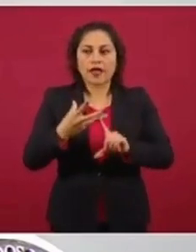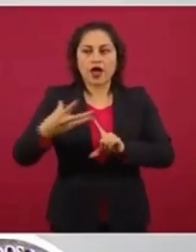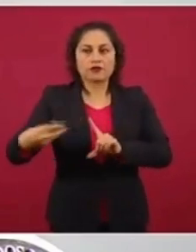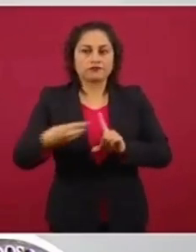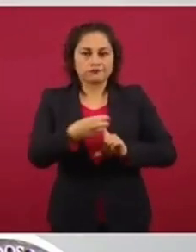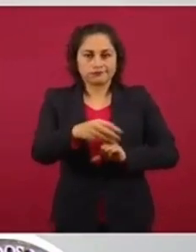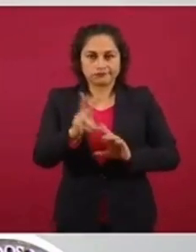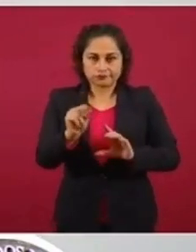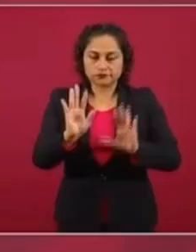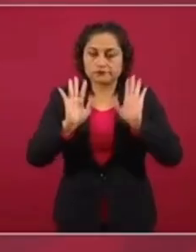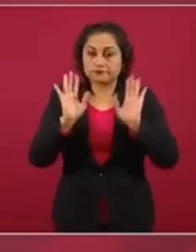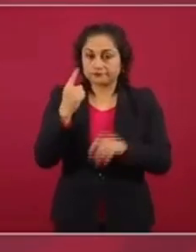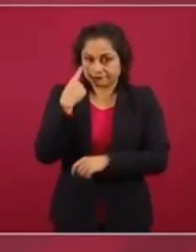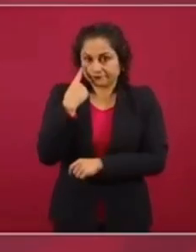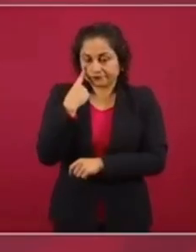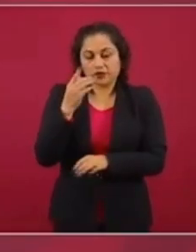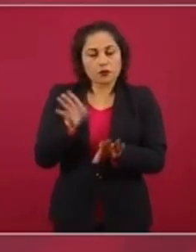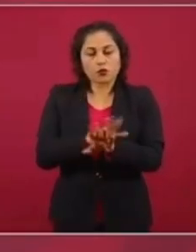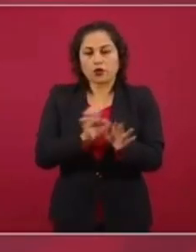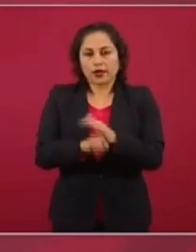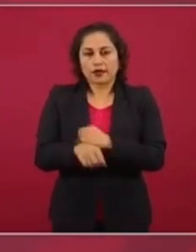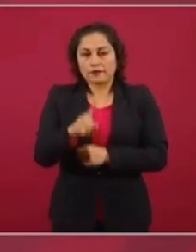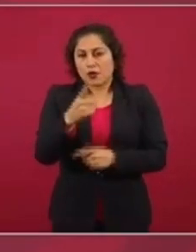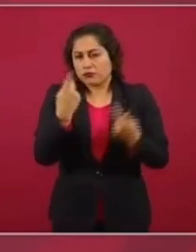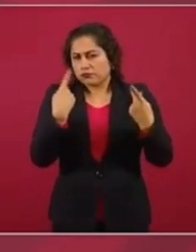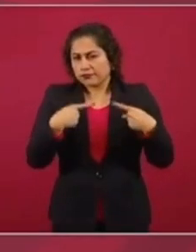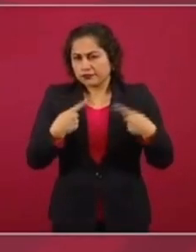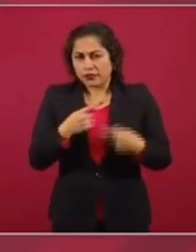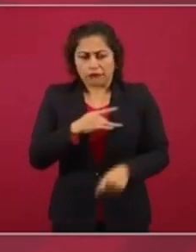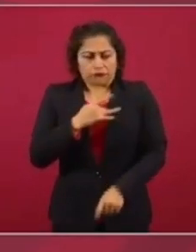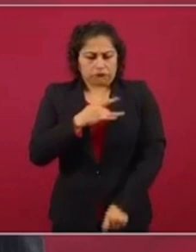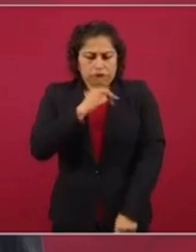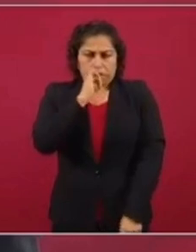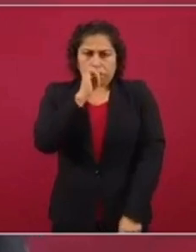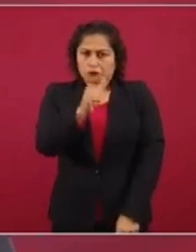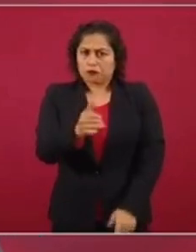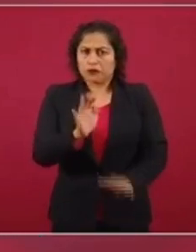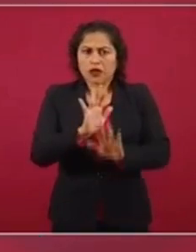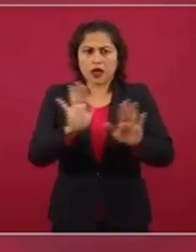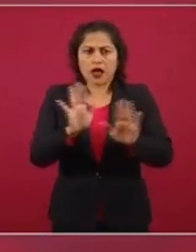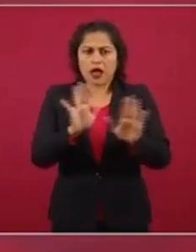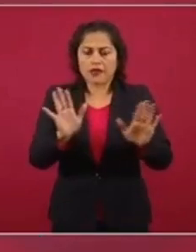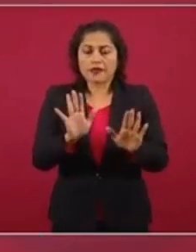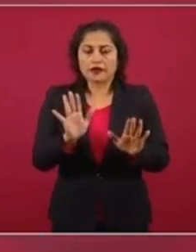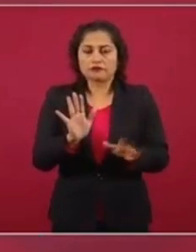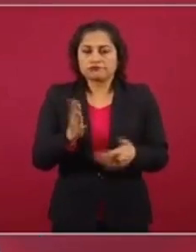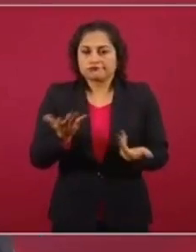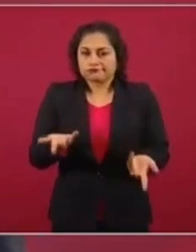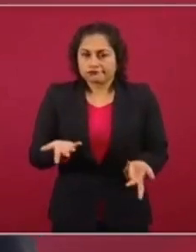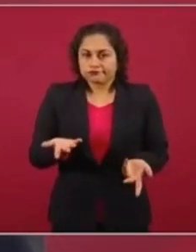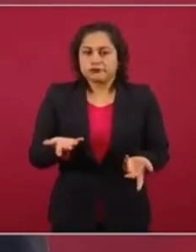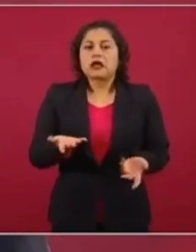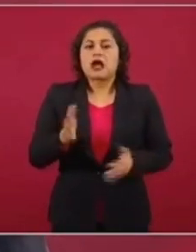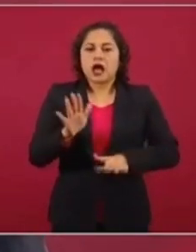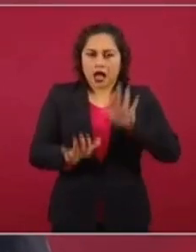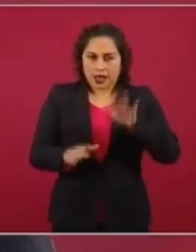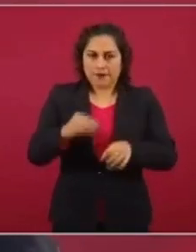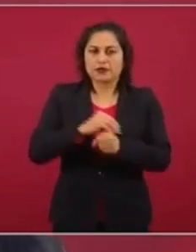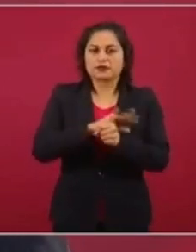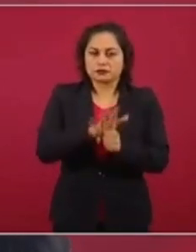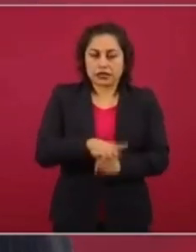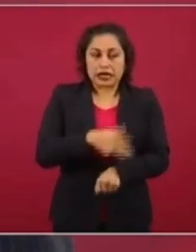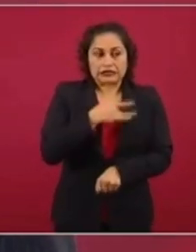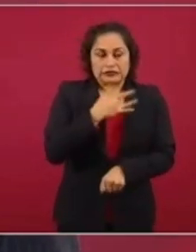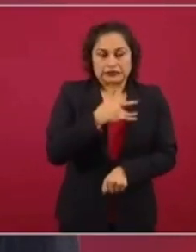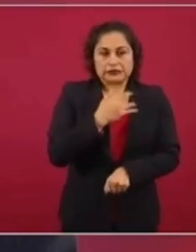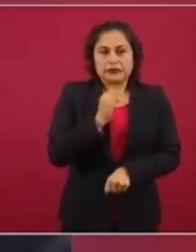La persona que no tiene síntomas, aunque puede haber personas asintomáticas y personas presintomáticas,